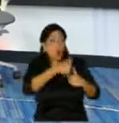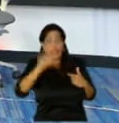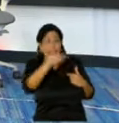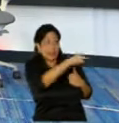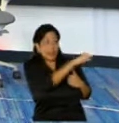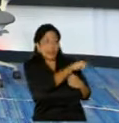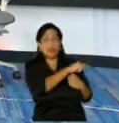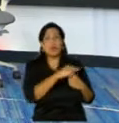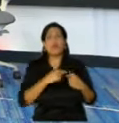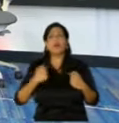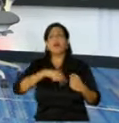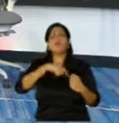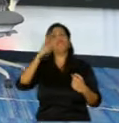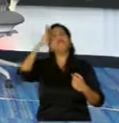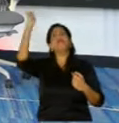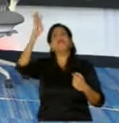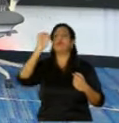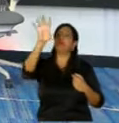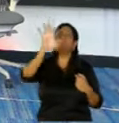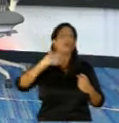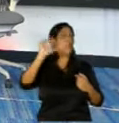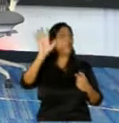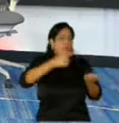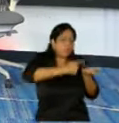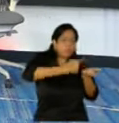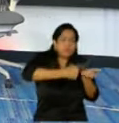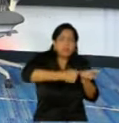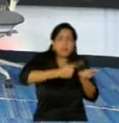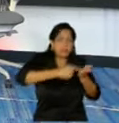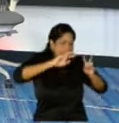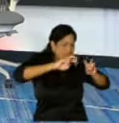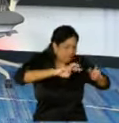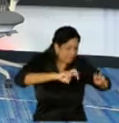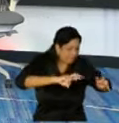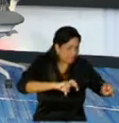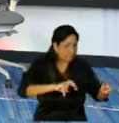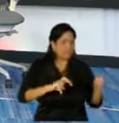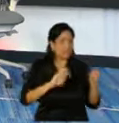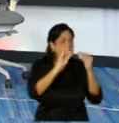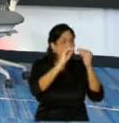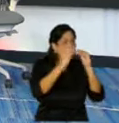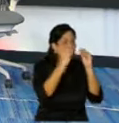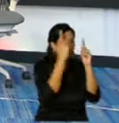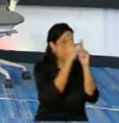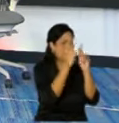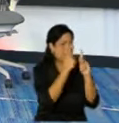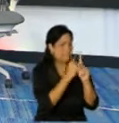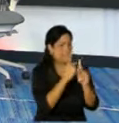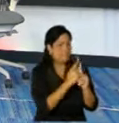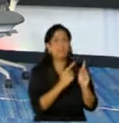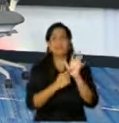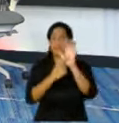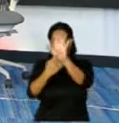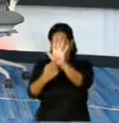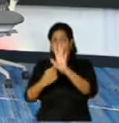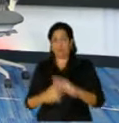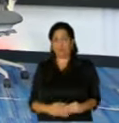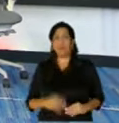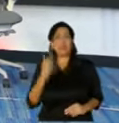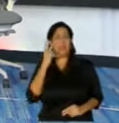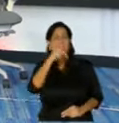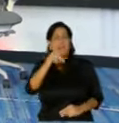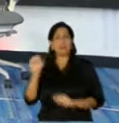pensada, ha sido con la mejor intención, ¿verdad?, y tratando de utilizar la data que tenemos disponible. Muchas de estas cosas,